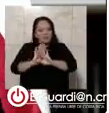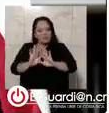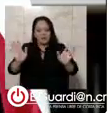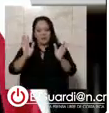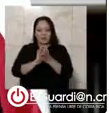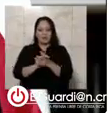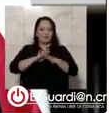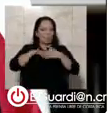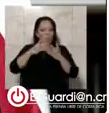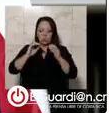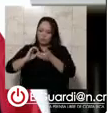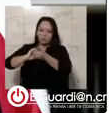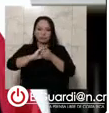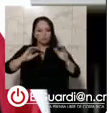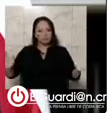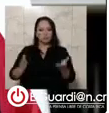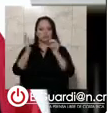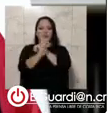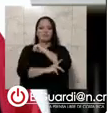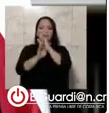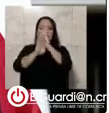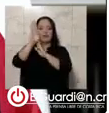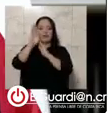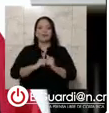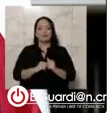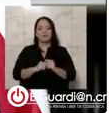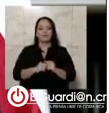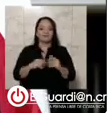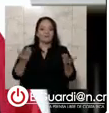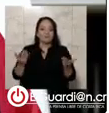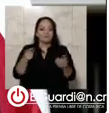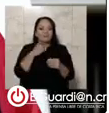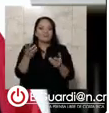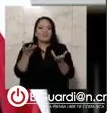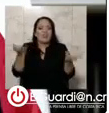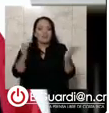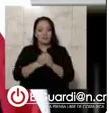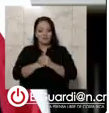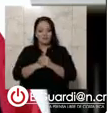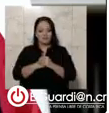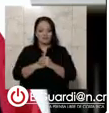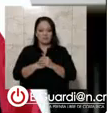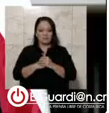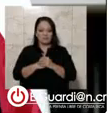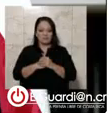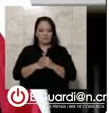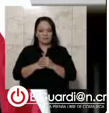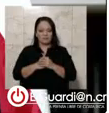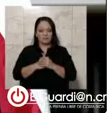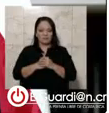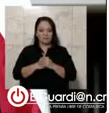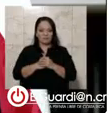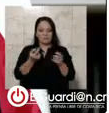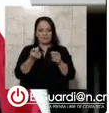levantémonos todos y ayudemos a sacar al país adelante. ¿Qué es lo que quieren? ¿Quitarle la credibilidad a un